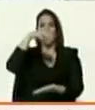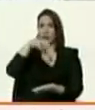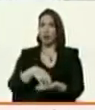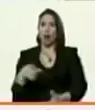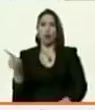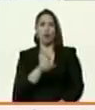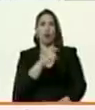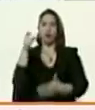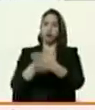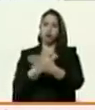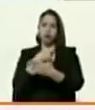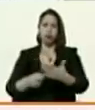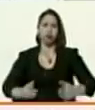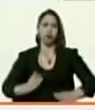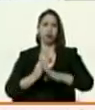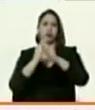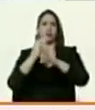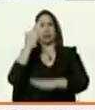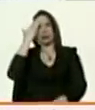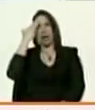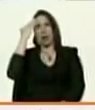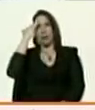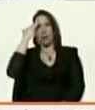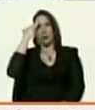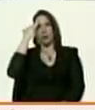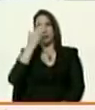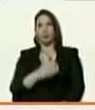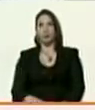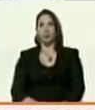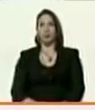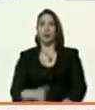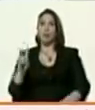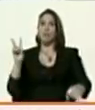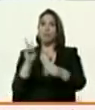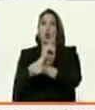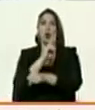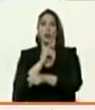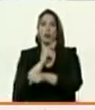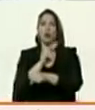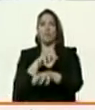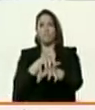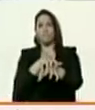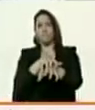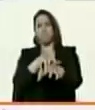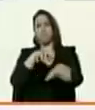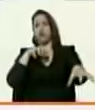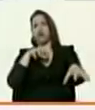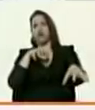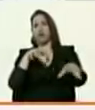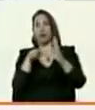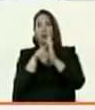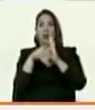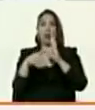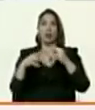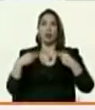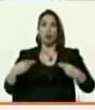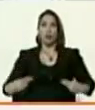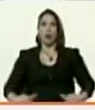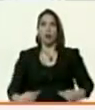las sanciones que, como sabemos, son violaciones masivas a los derechos humanos,